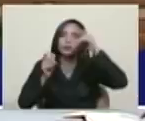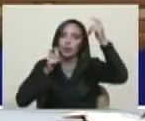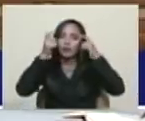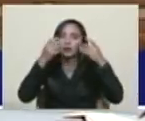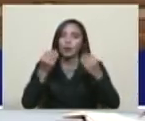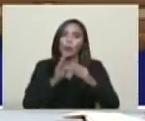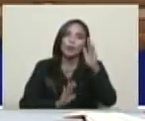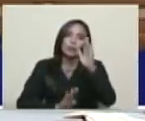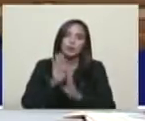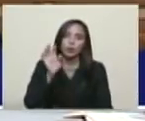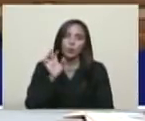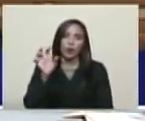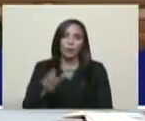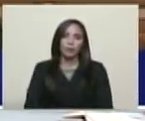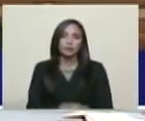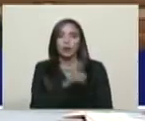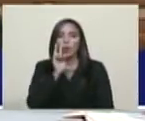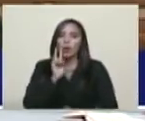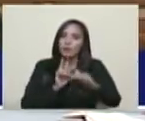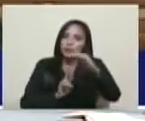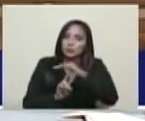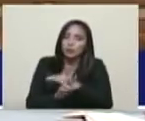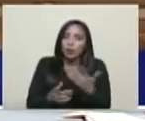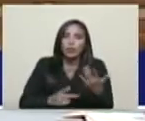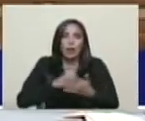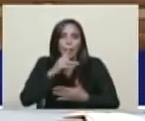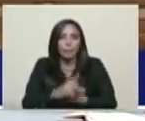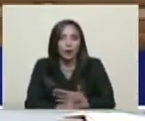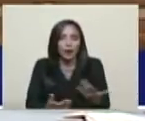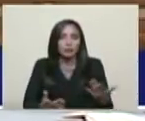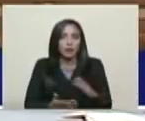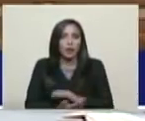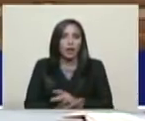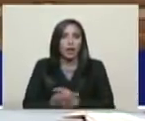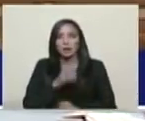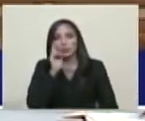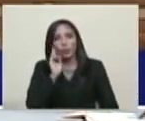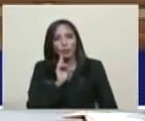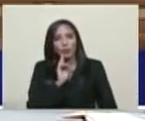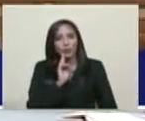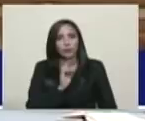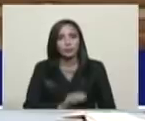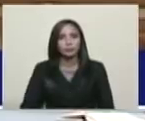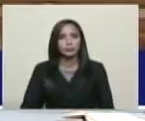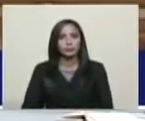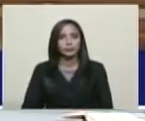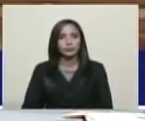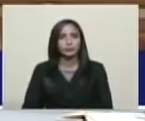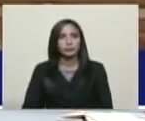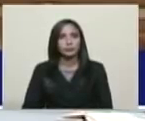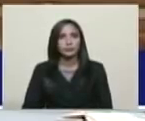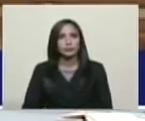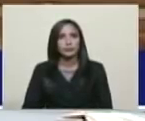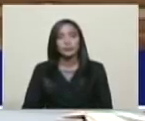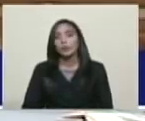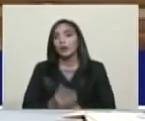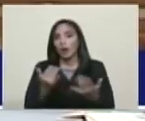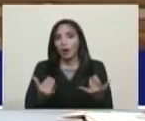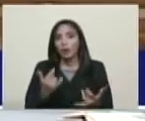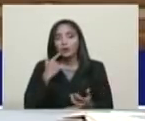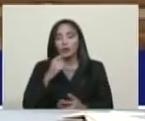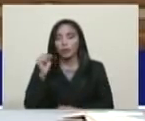desarrollo nacional, a la visión del Plan Nacional Simón Bolívar. Y yo les digo, ahora estamos en